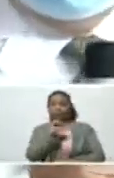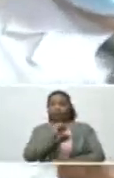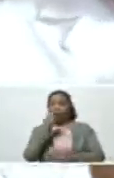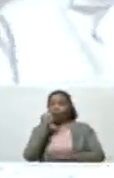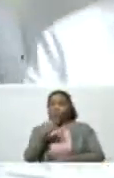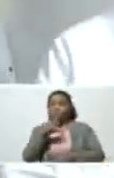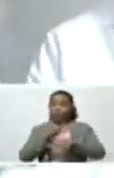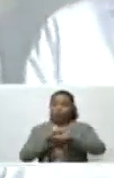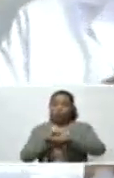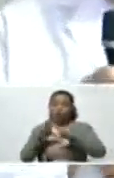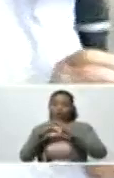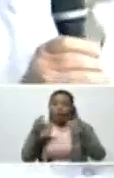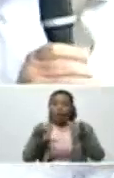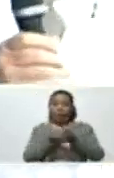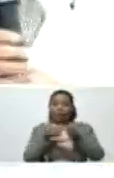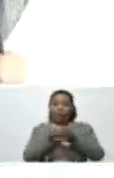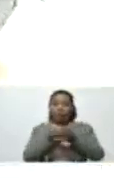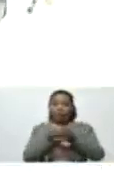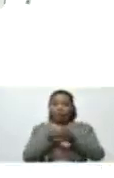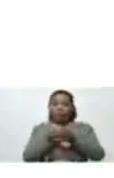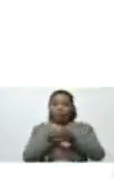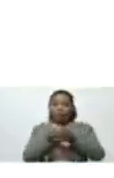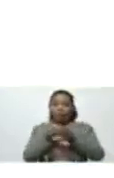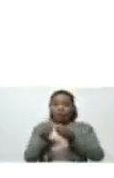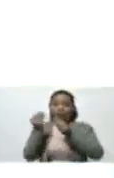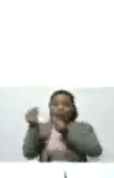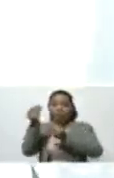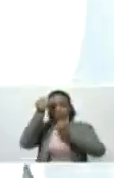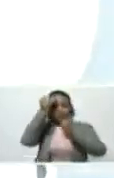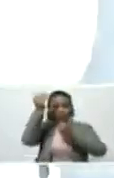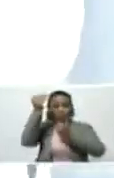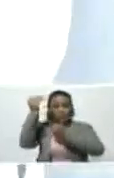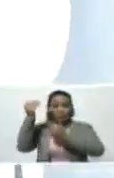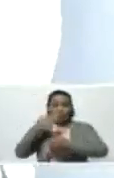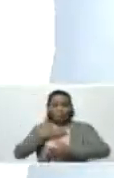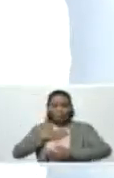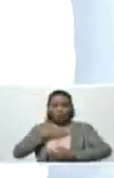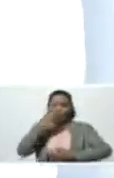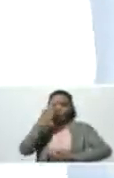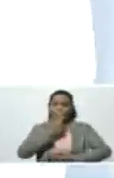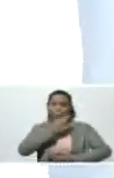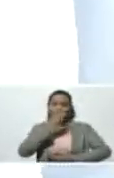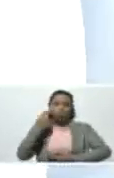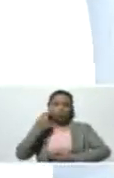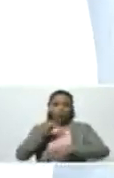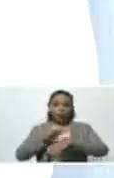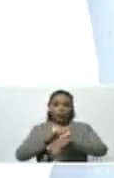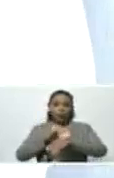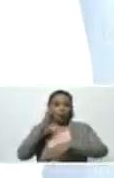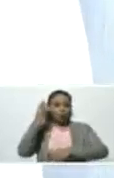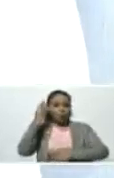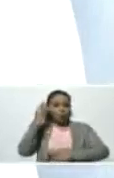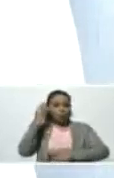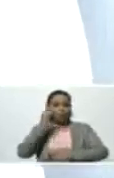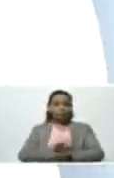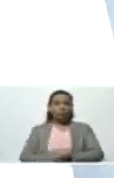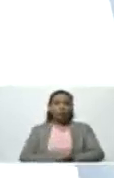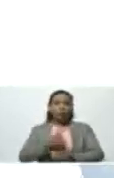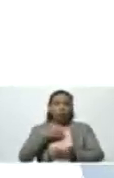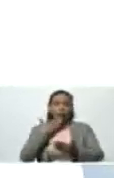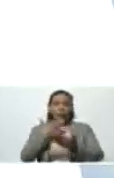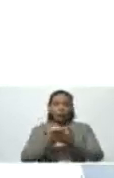Cardier, a todo el equipo me le deja mis saludos y mi compromiso. Doctora Gabriela Jiménez, yo le pido